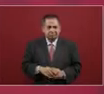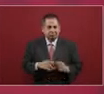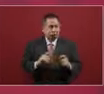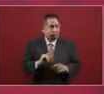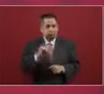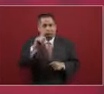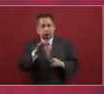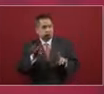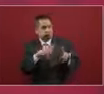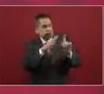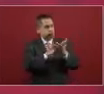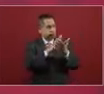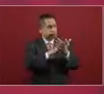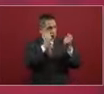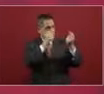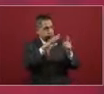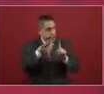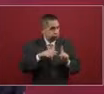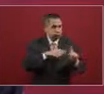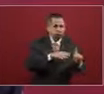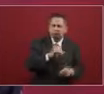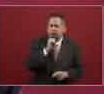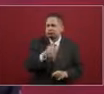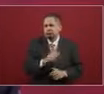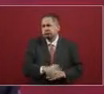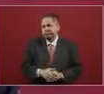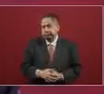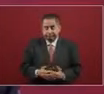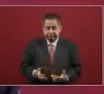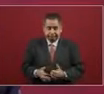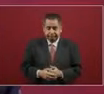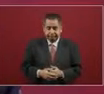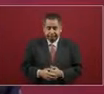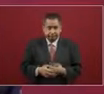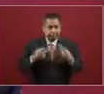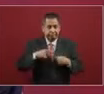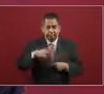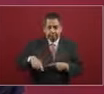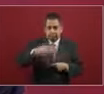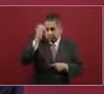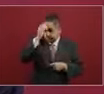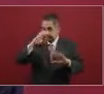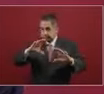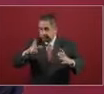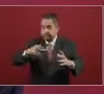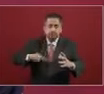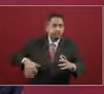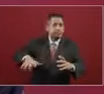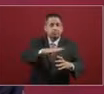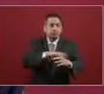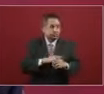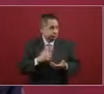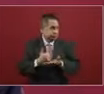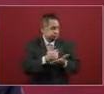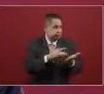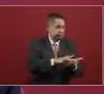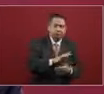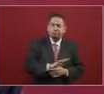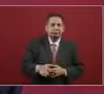prestigio, no van a tener de su lado la opinión pública, que es una fuerza